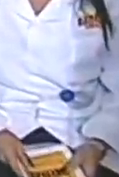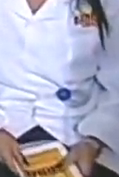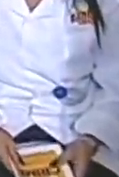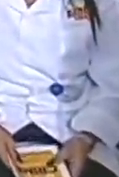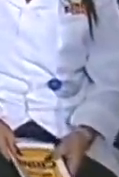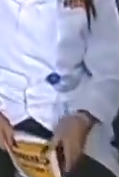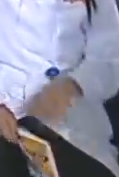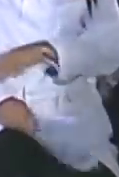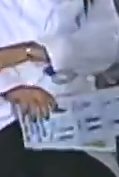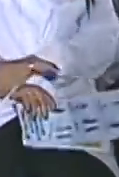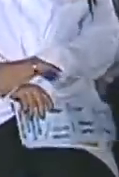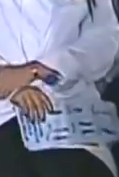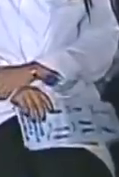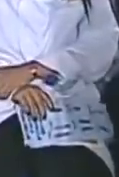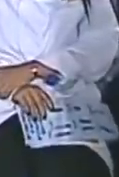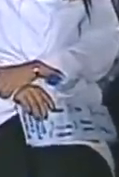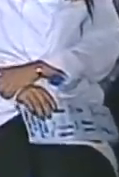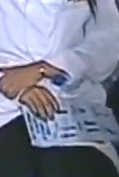nuestro pueblo.